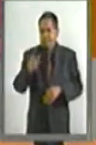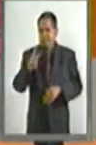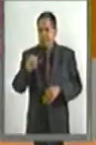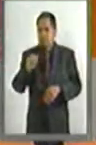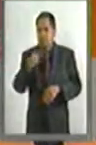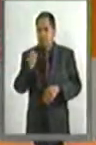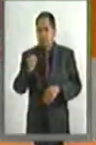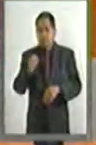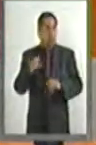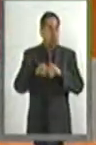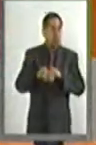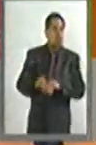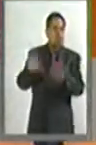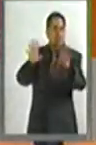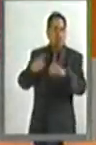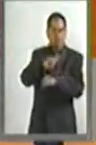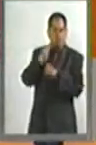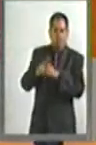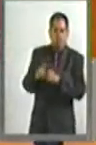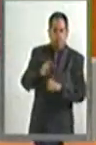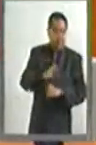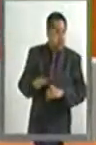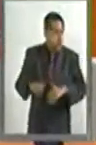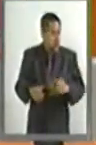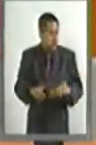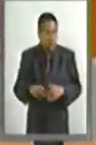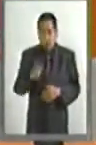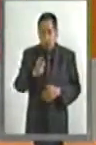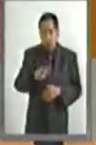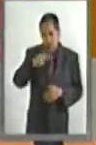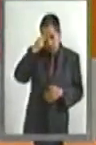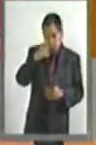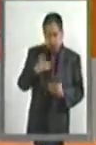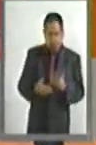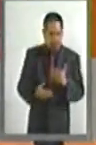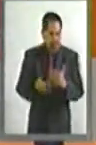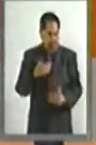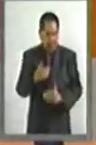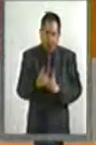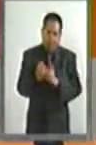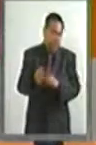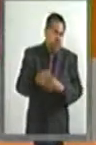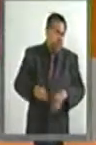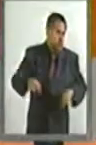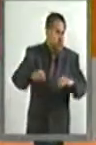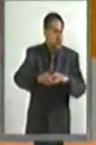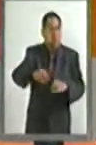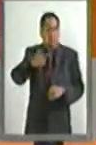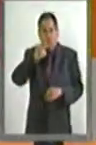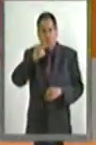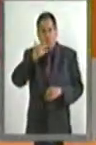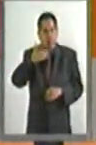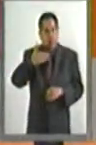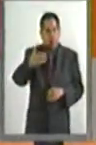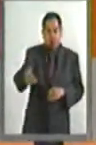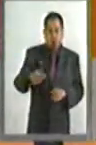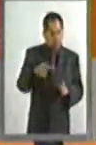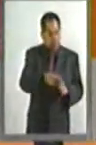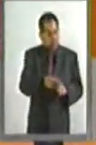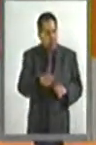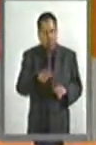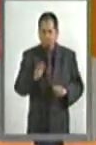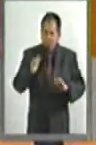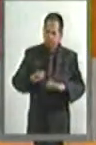para todo el país, con lo que México avanzaría importantemente con sus compromisos de